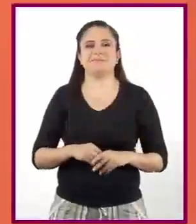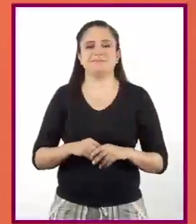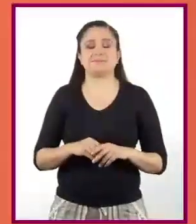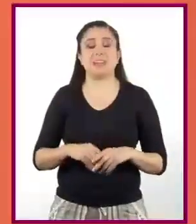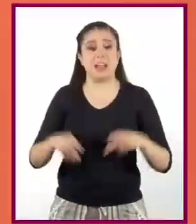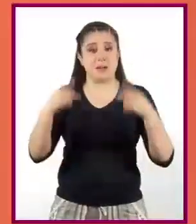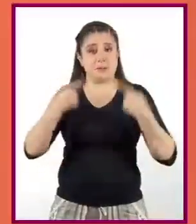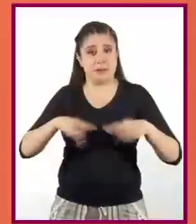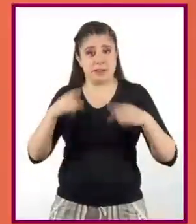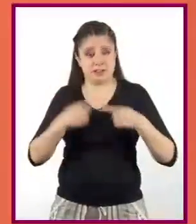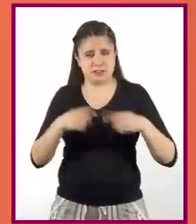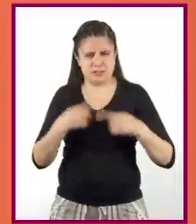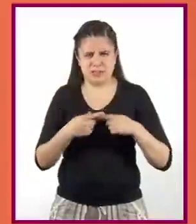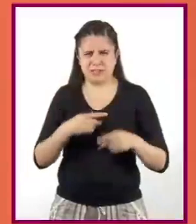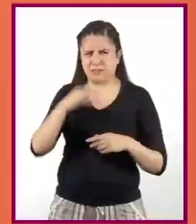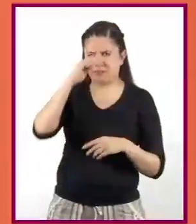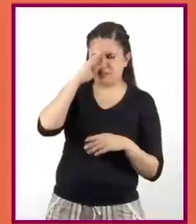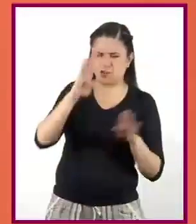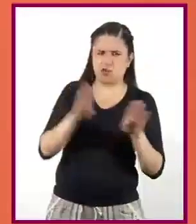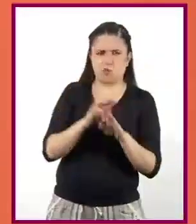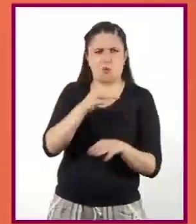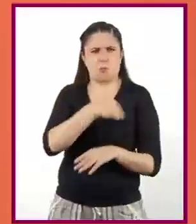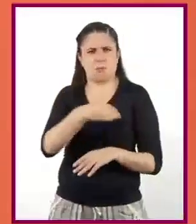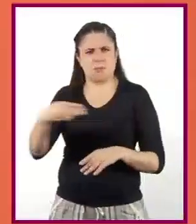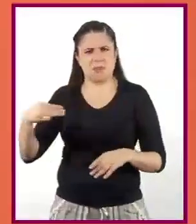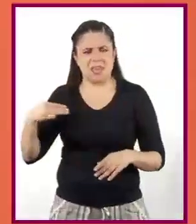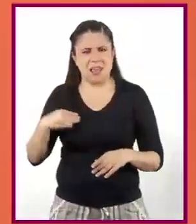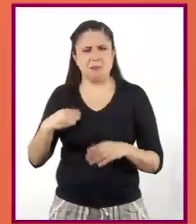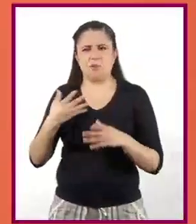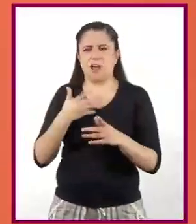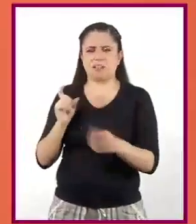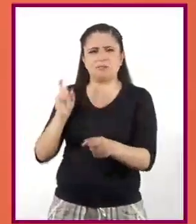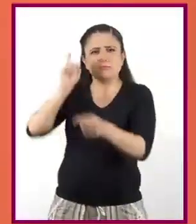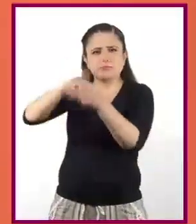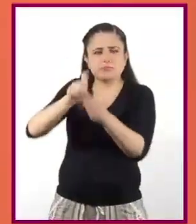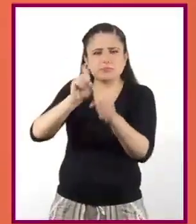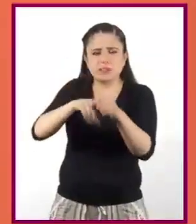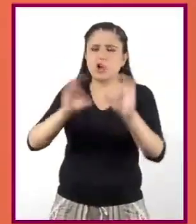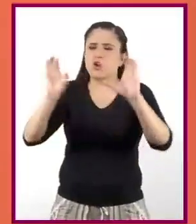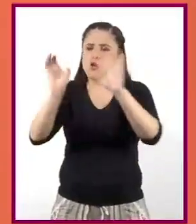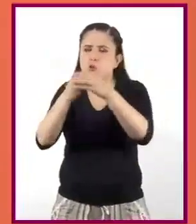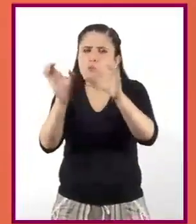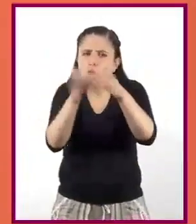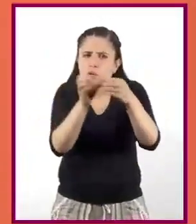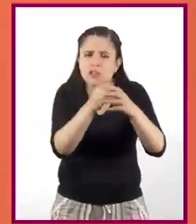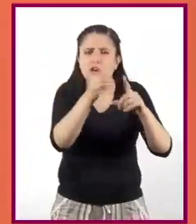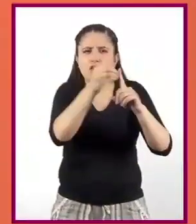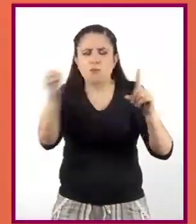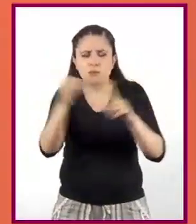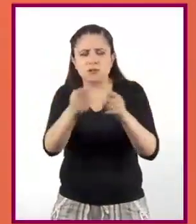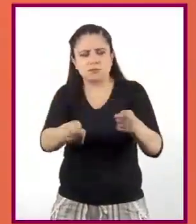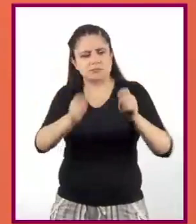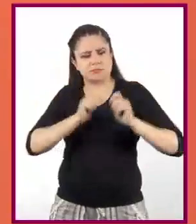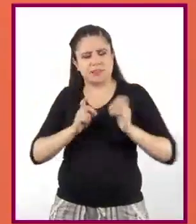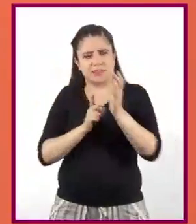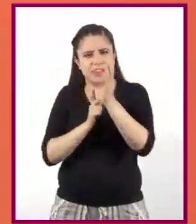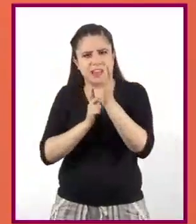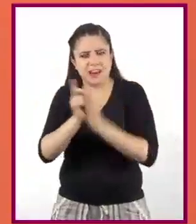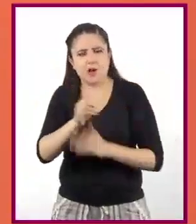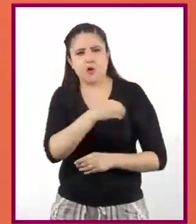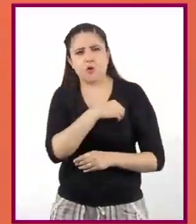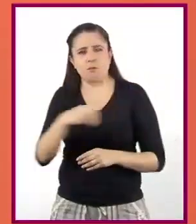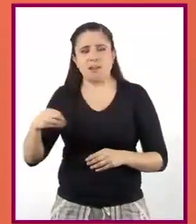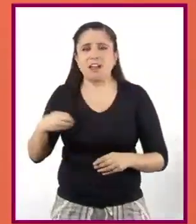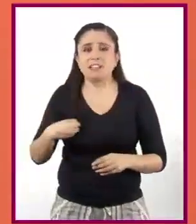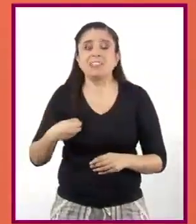Una persona considerada como miembro activo de un Estado y de una comunidad organizada que le otorga derechos y saberes